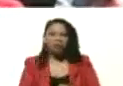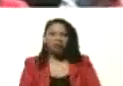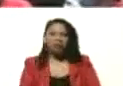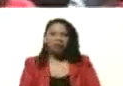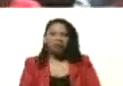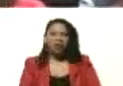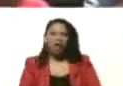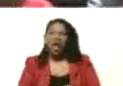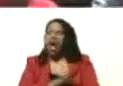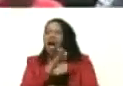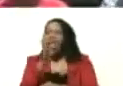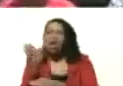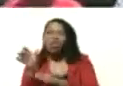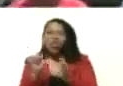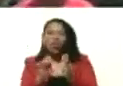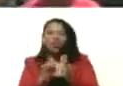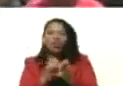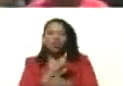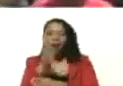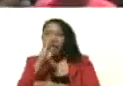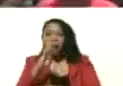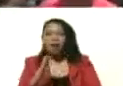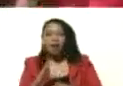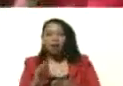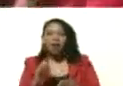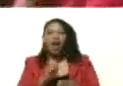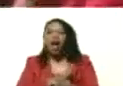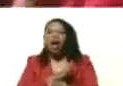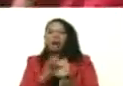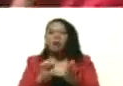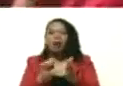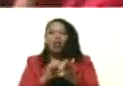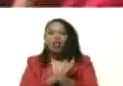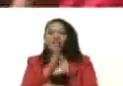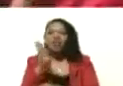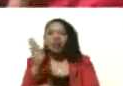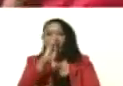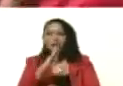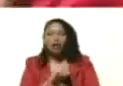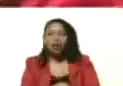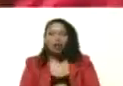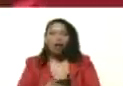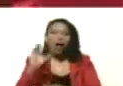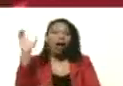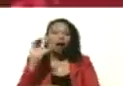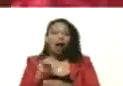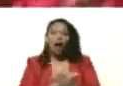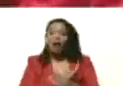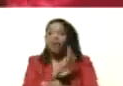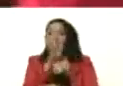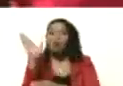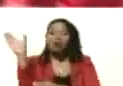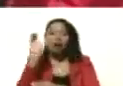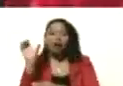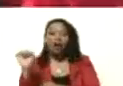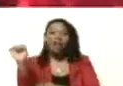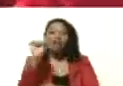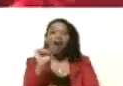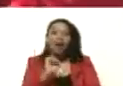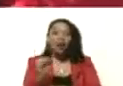¿Para dónde iría Barinas? ¿Para dónde iría Barinas? Para Caracas, nos vamos para Caracas en carro,